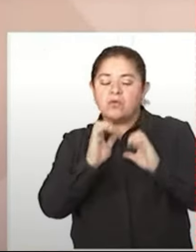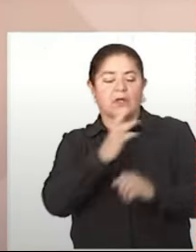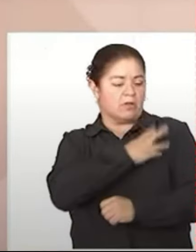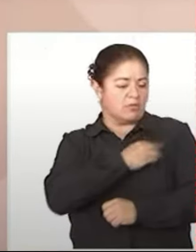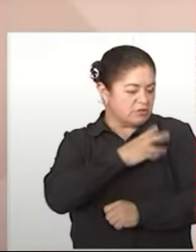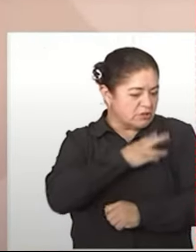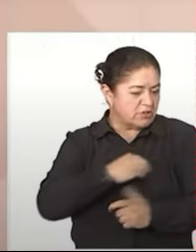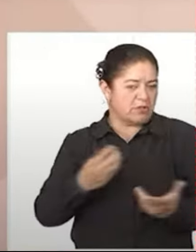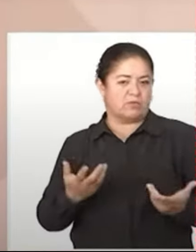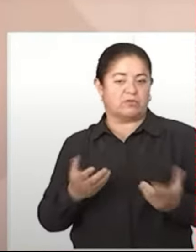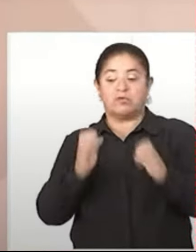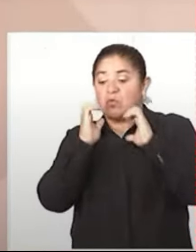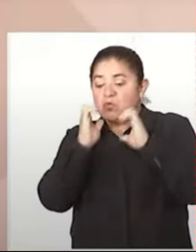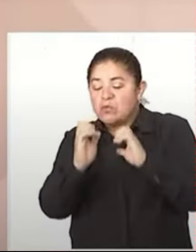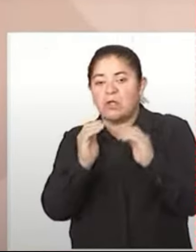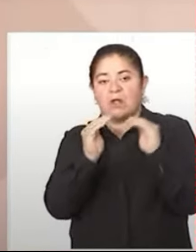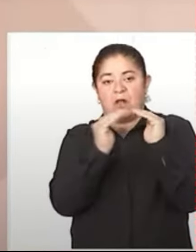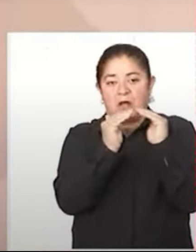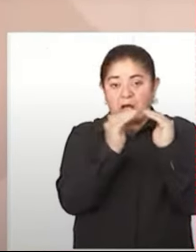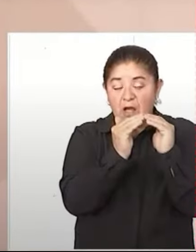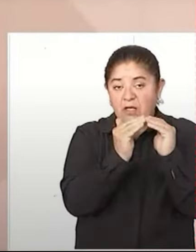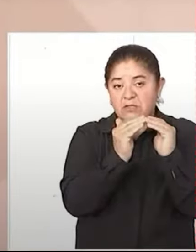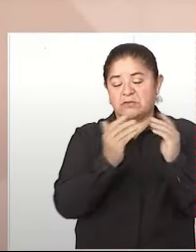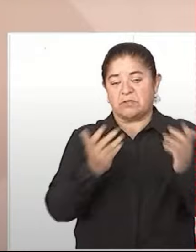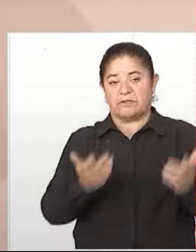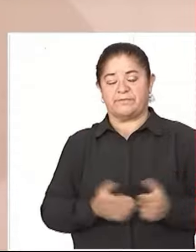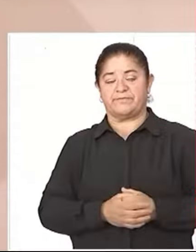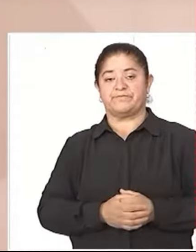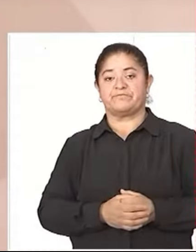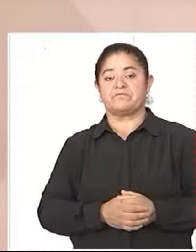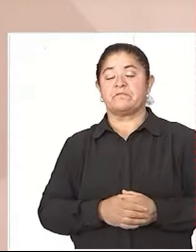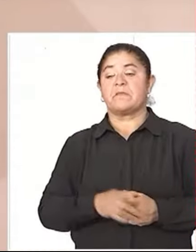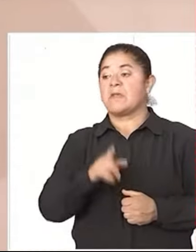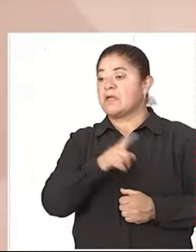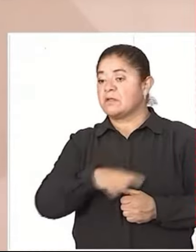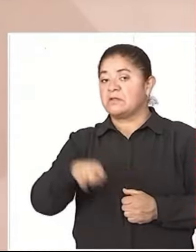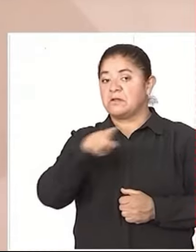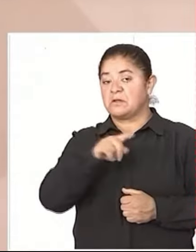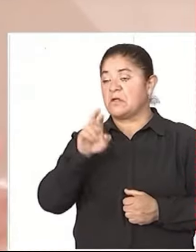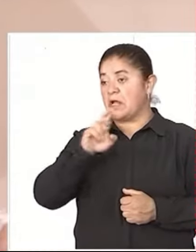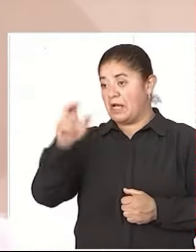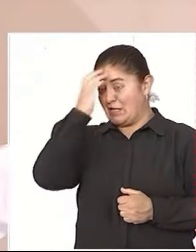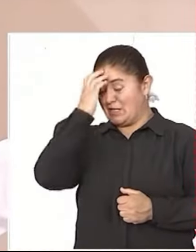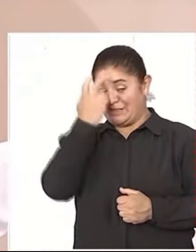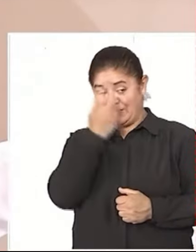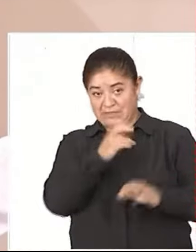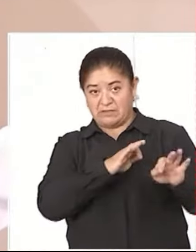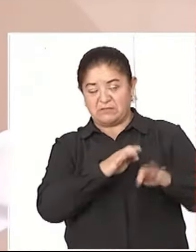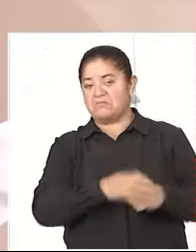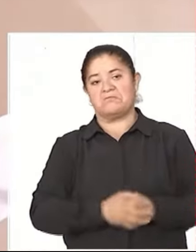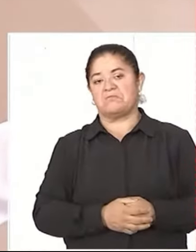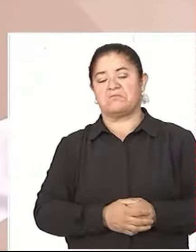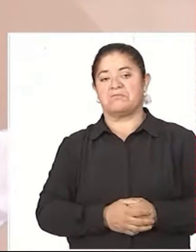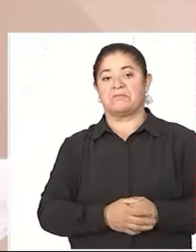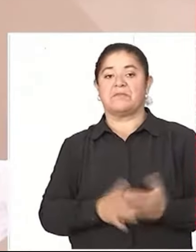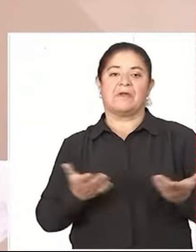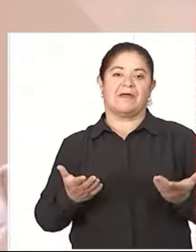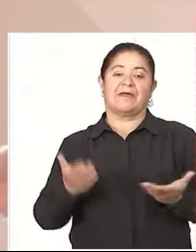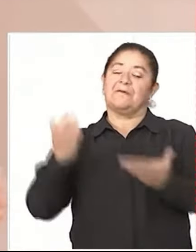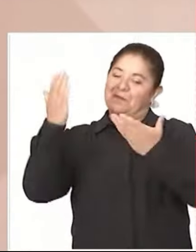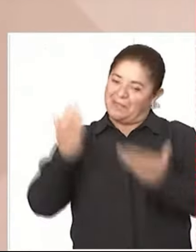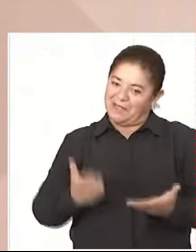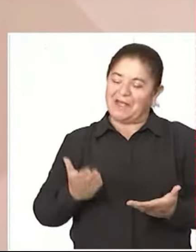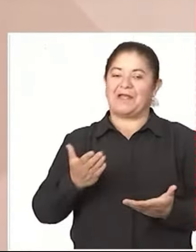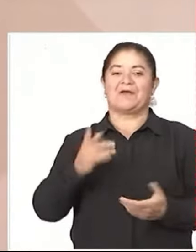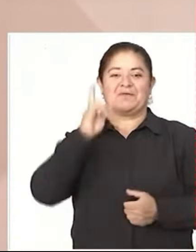amigos esto fue hace aproximadamente una hora en esta gran transmisión transmisión donde nos dijo